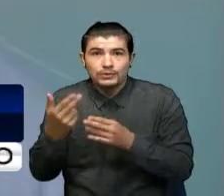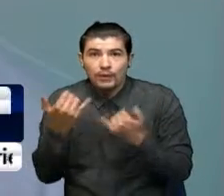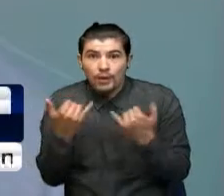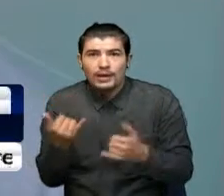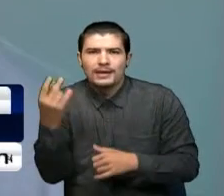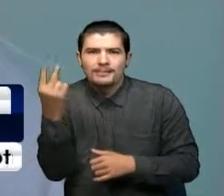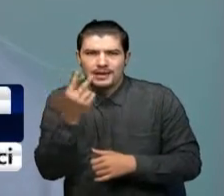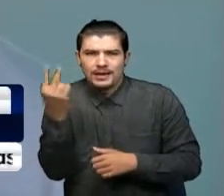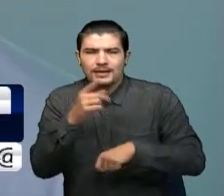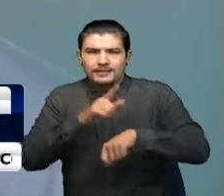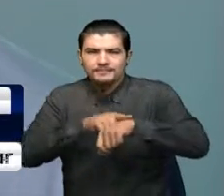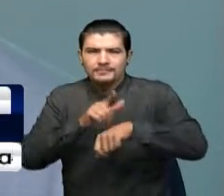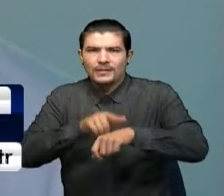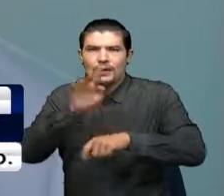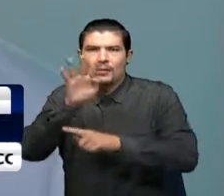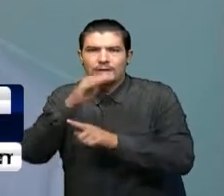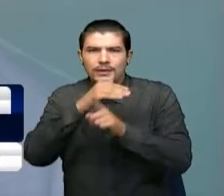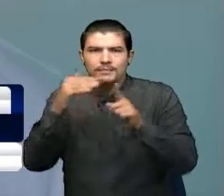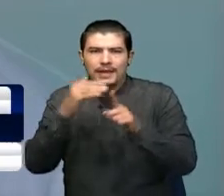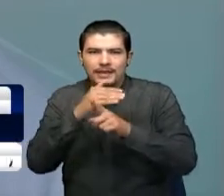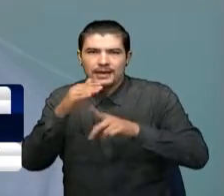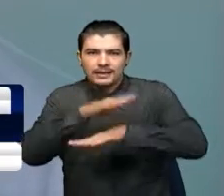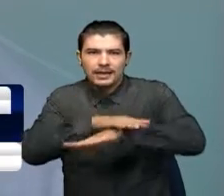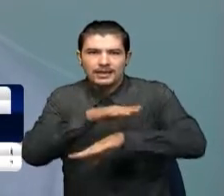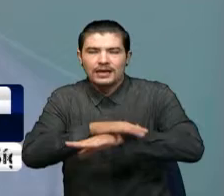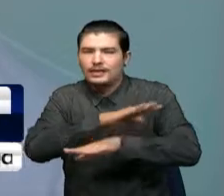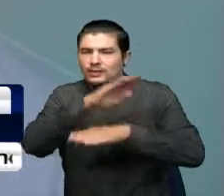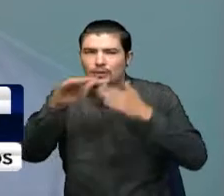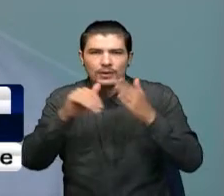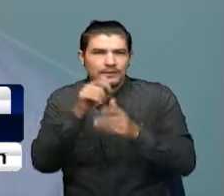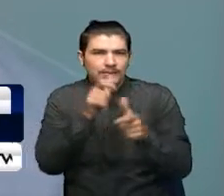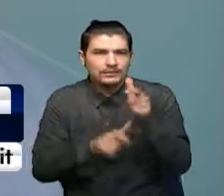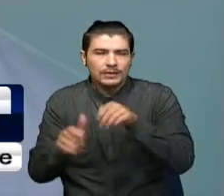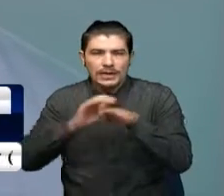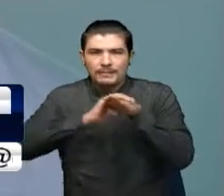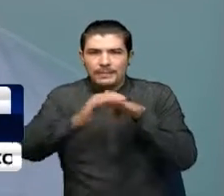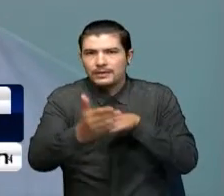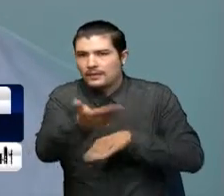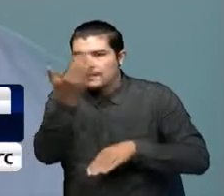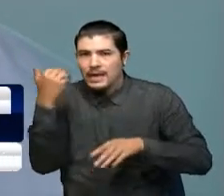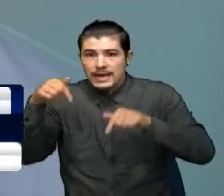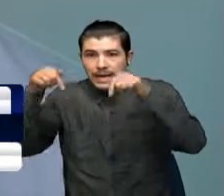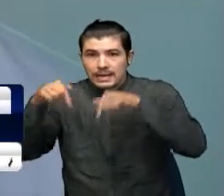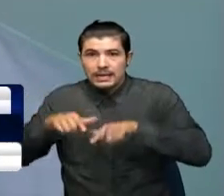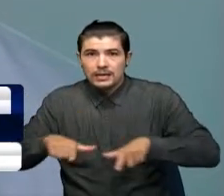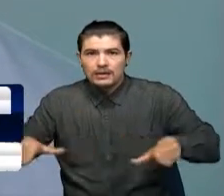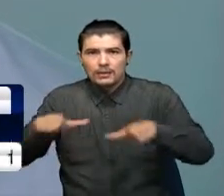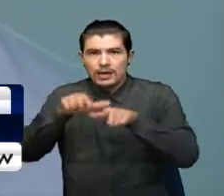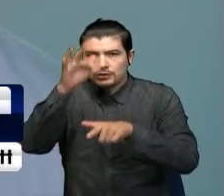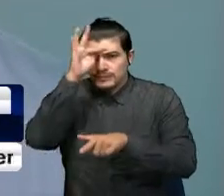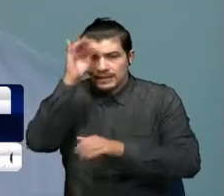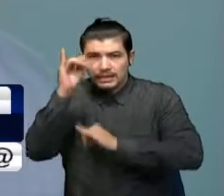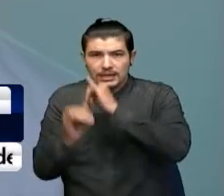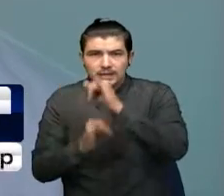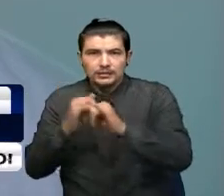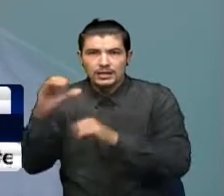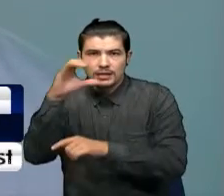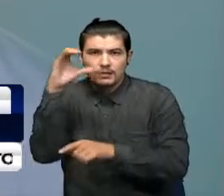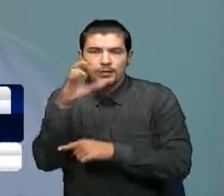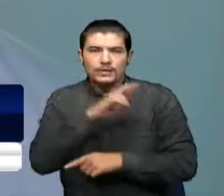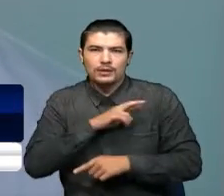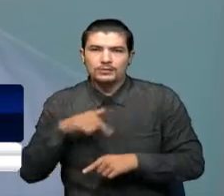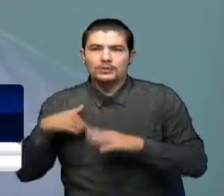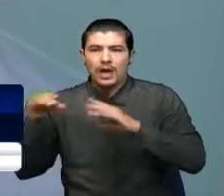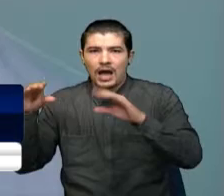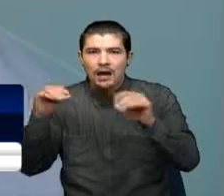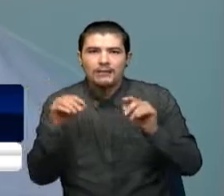a las 4 y 30 de la tarde están todos cordialmente invitados y aquí vamos a tratar temas acerca de que